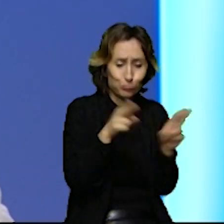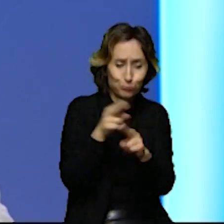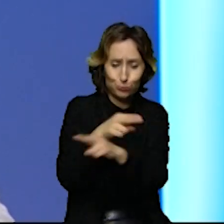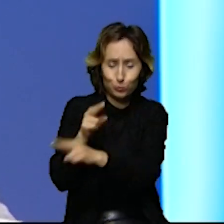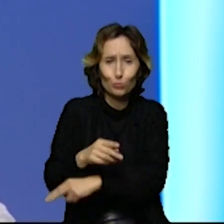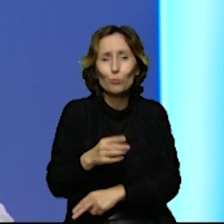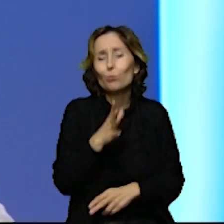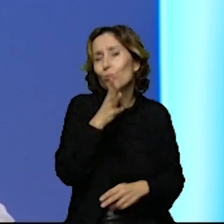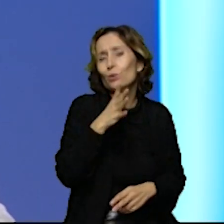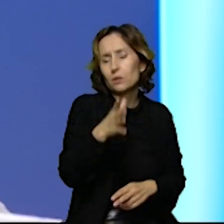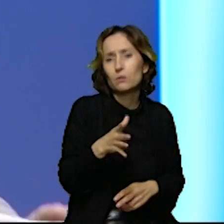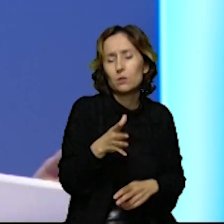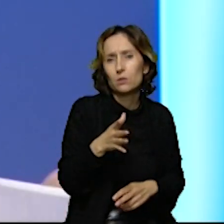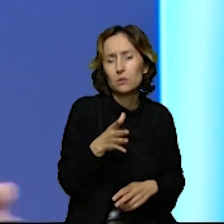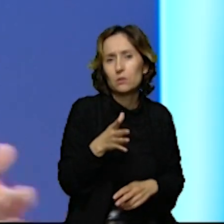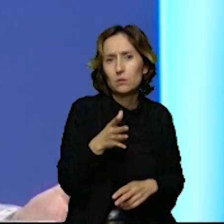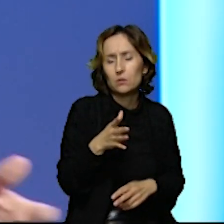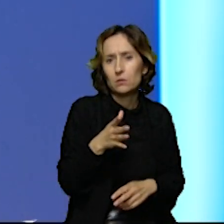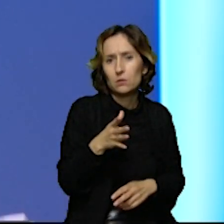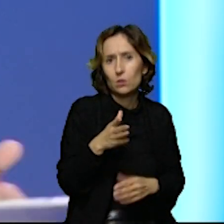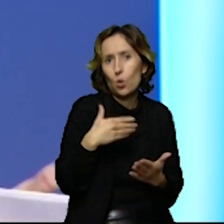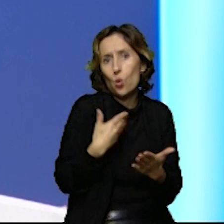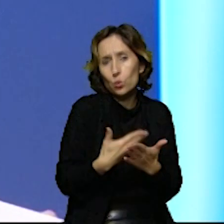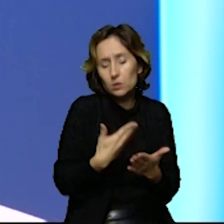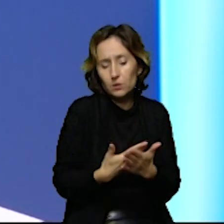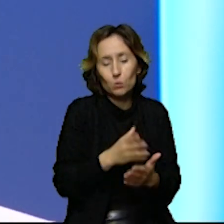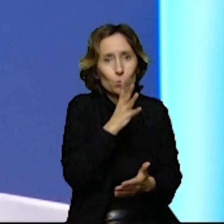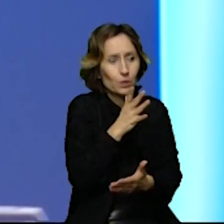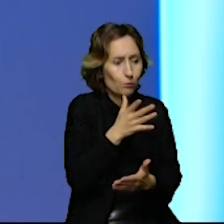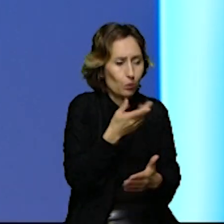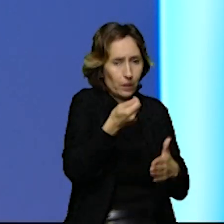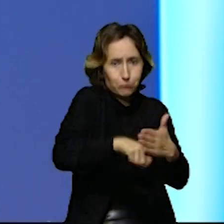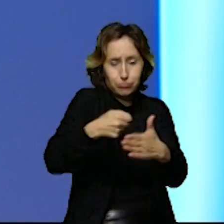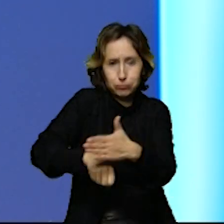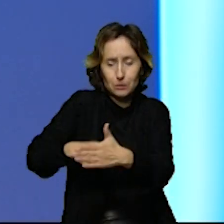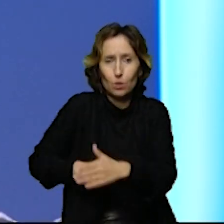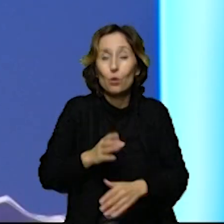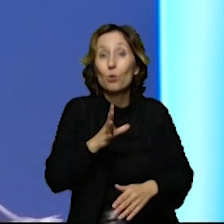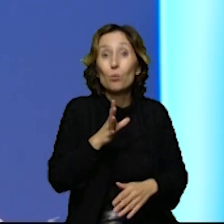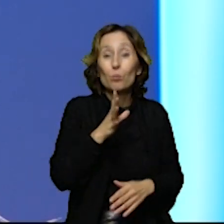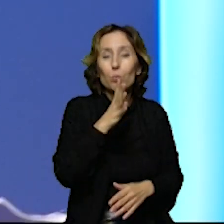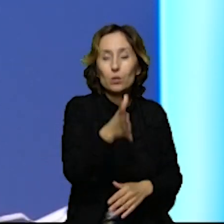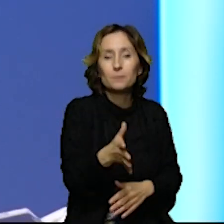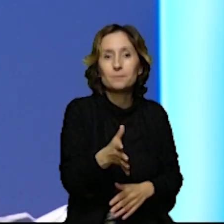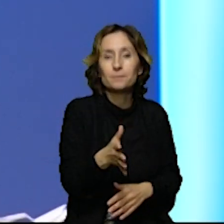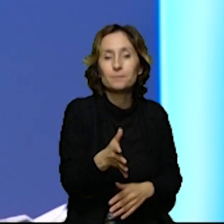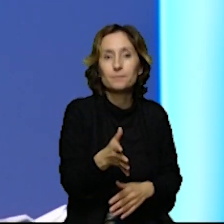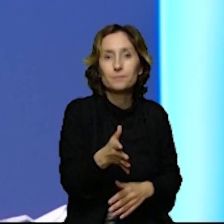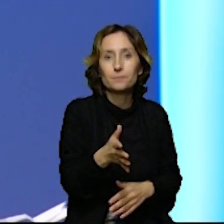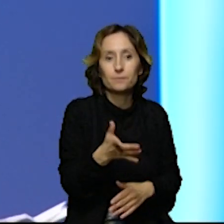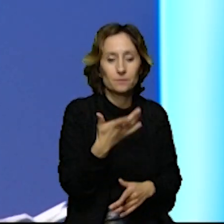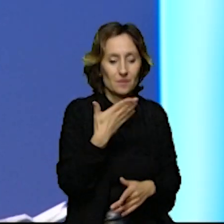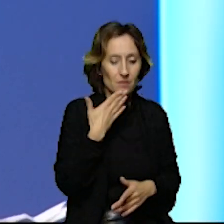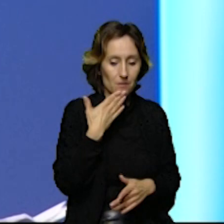están buscando esa justificación o esa causa inicial en la falta, en la imposibilidad del